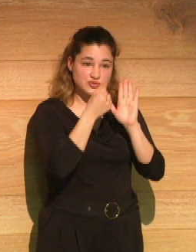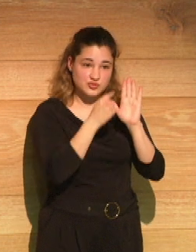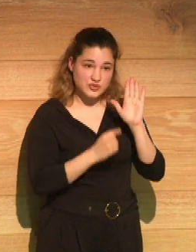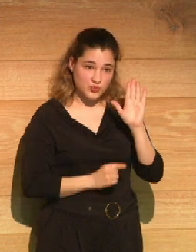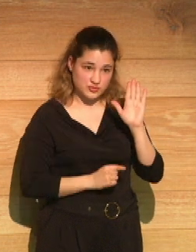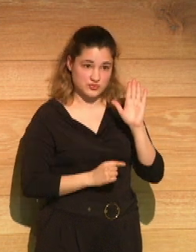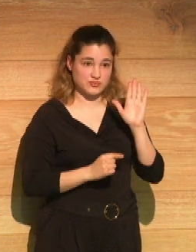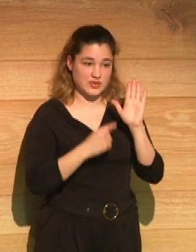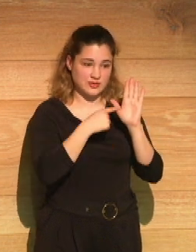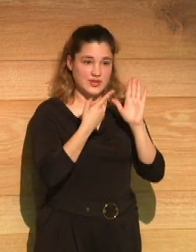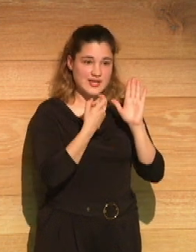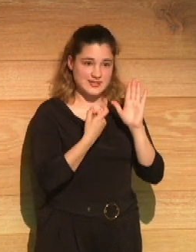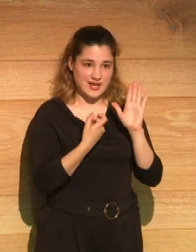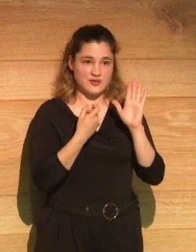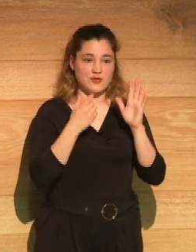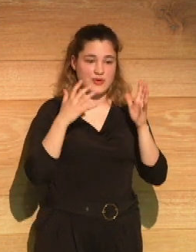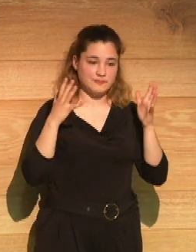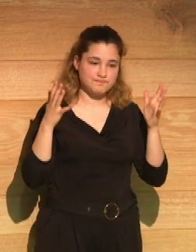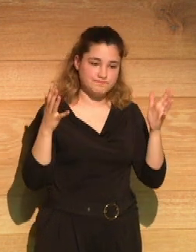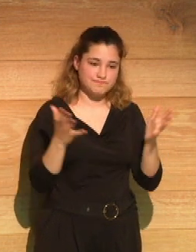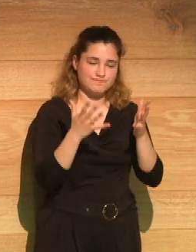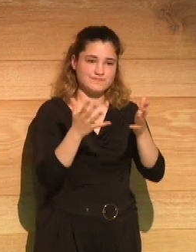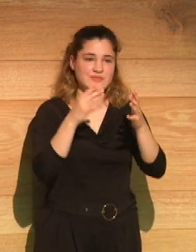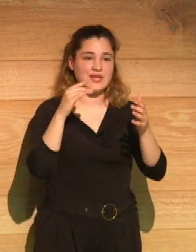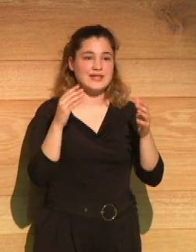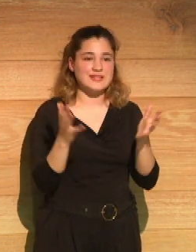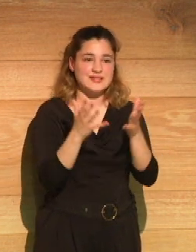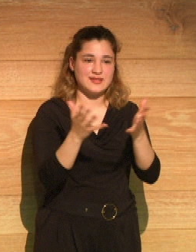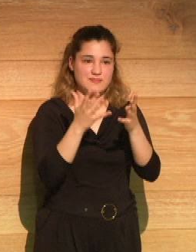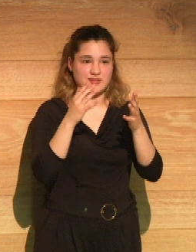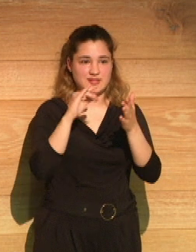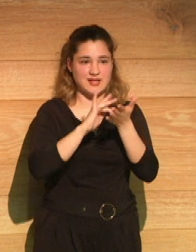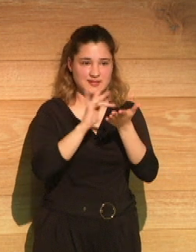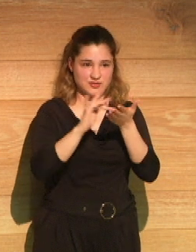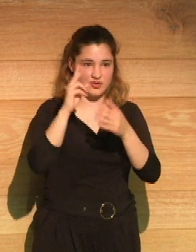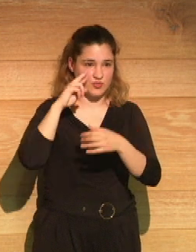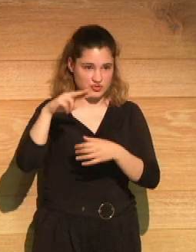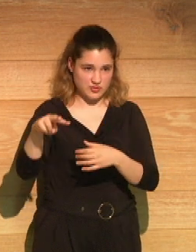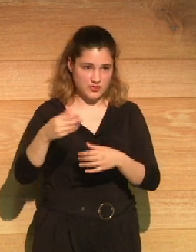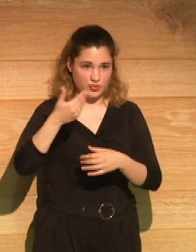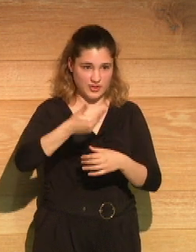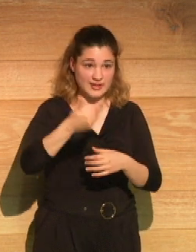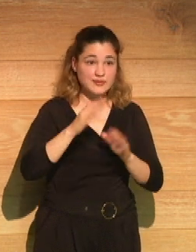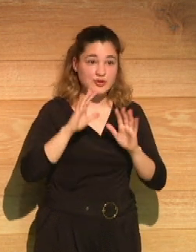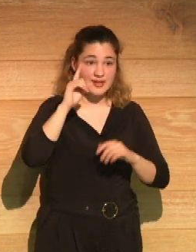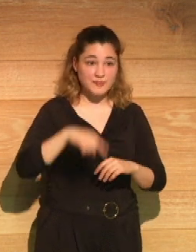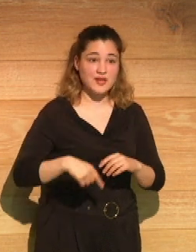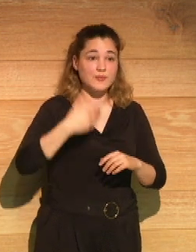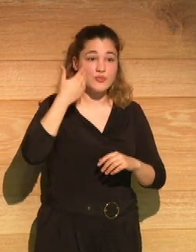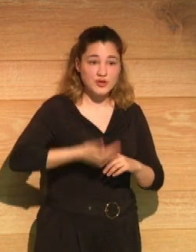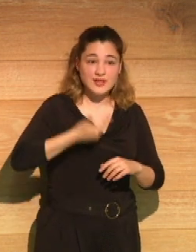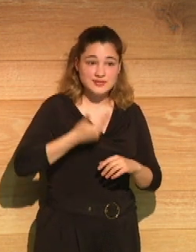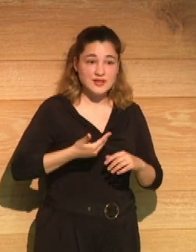lograr implementar iniciativas de digitalización en museos. Pero también tenemos un gran componente que es el